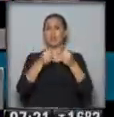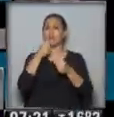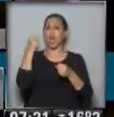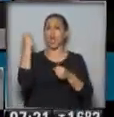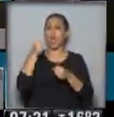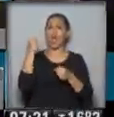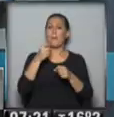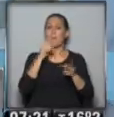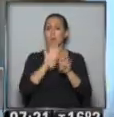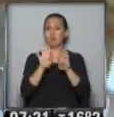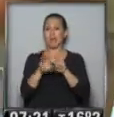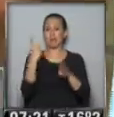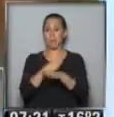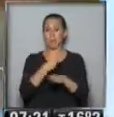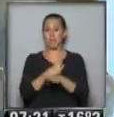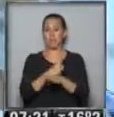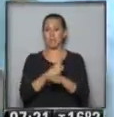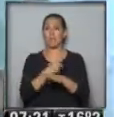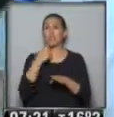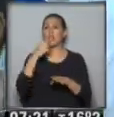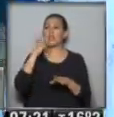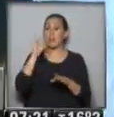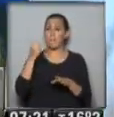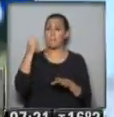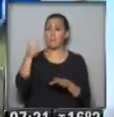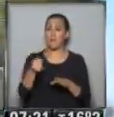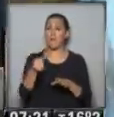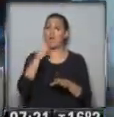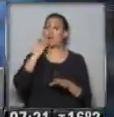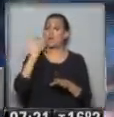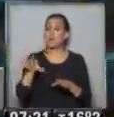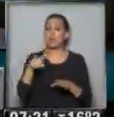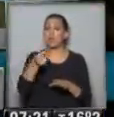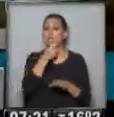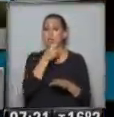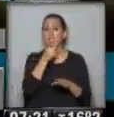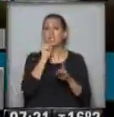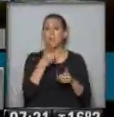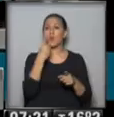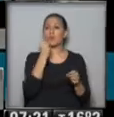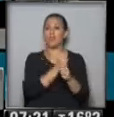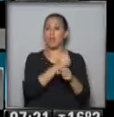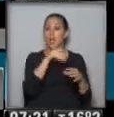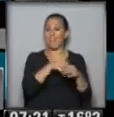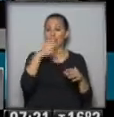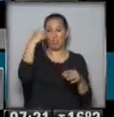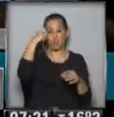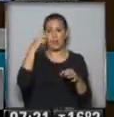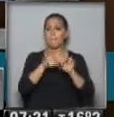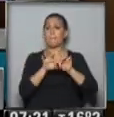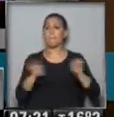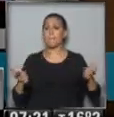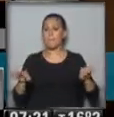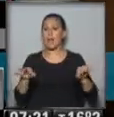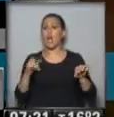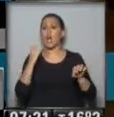ingreso principal, además de agredir a reporteros gráficos y también a un trabajador del Congreso. Con palos, objetos y portando